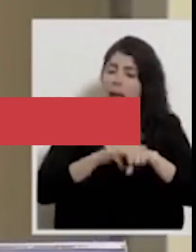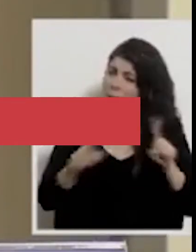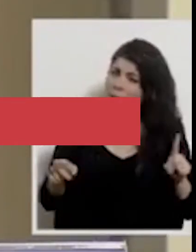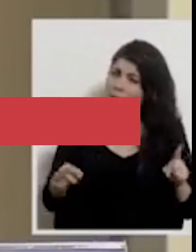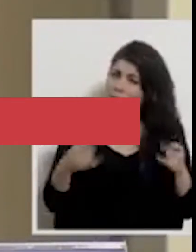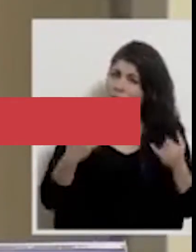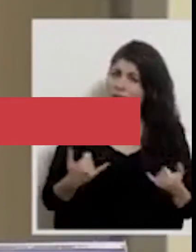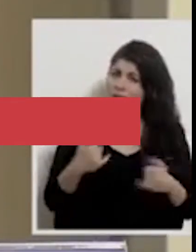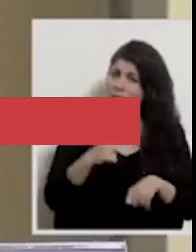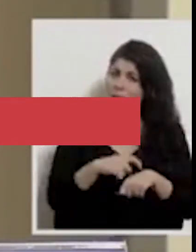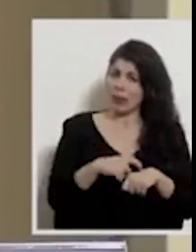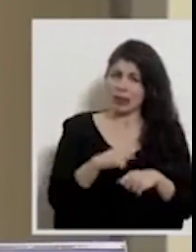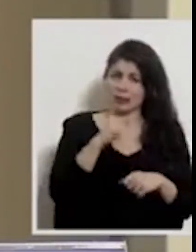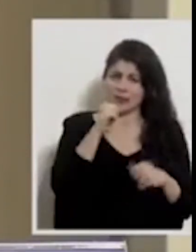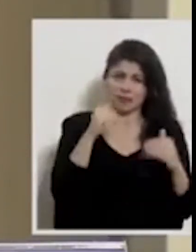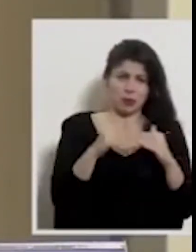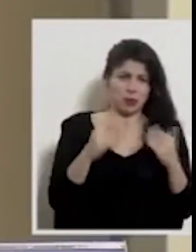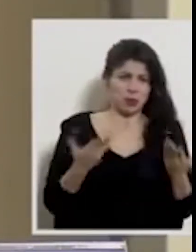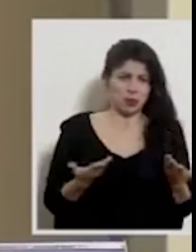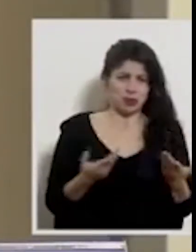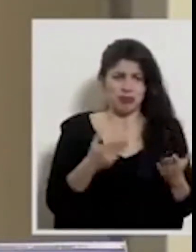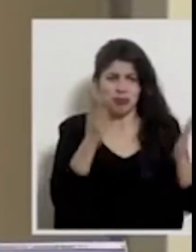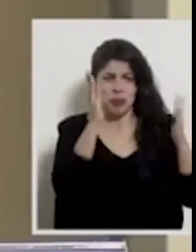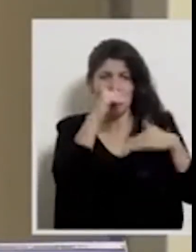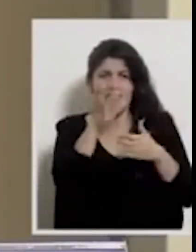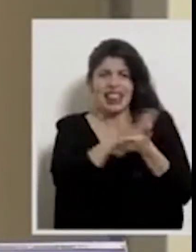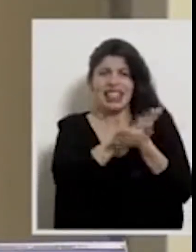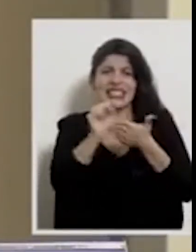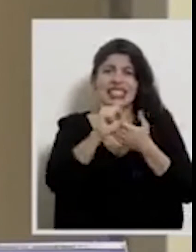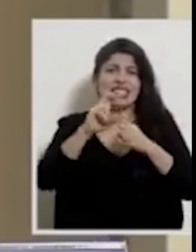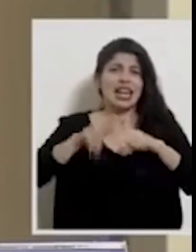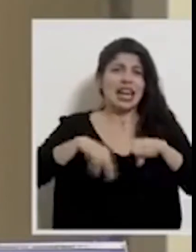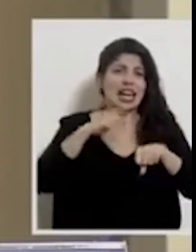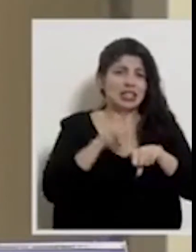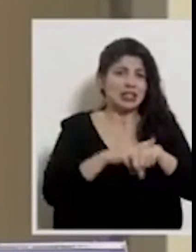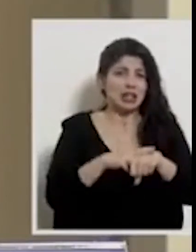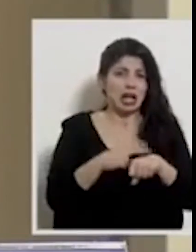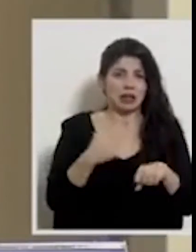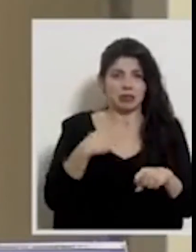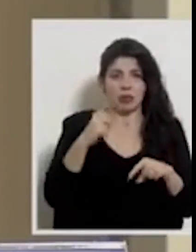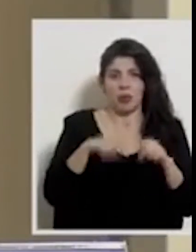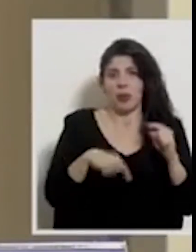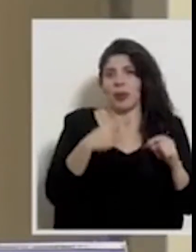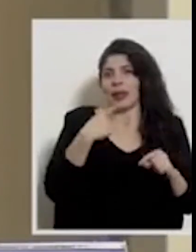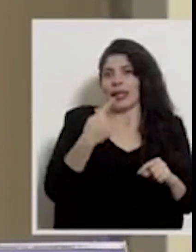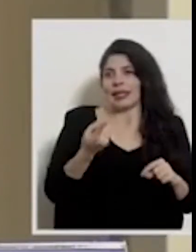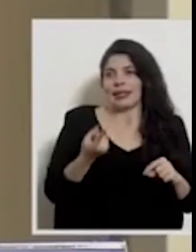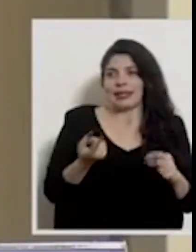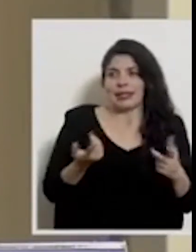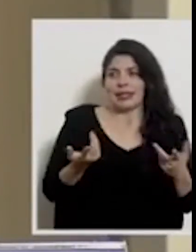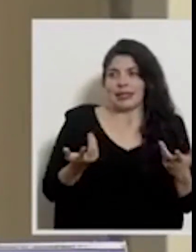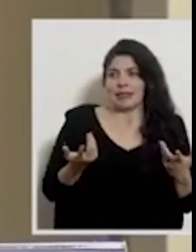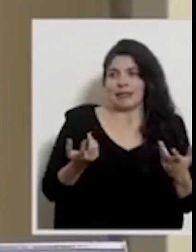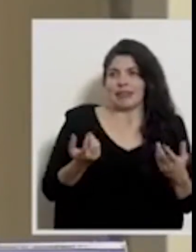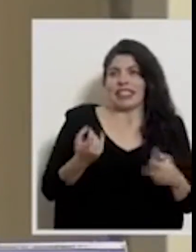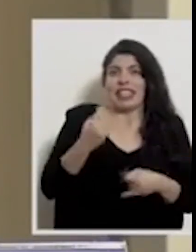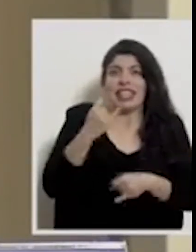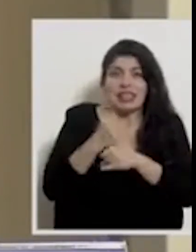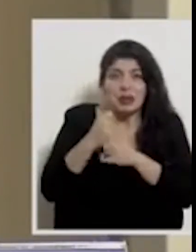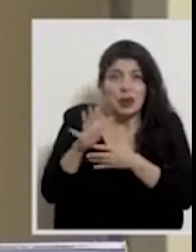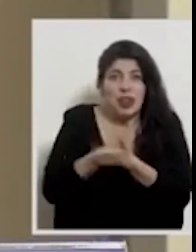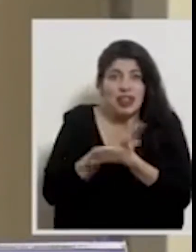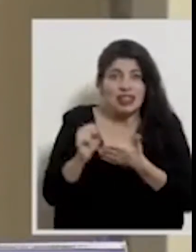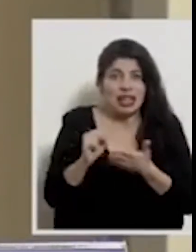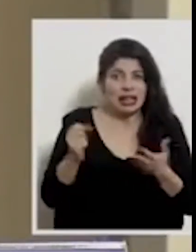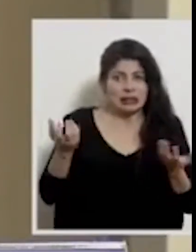sería injusto decir que hay un desastre nacional ni siquiera me atrevería a decir que institucional de